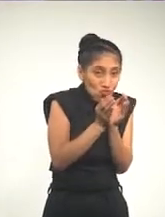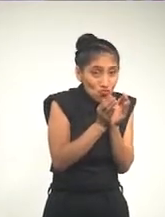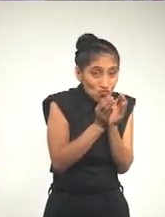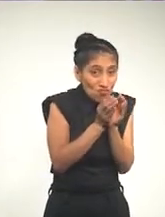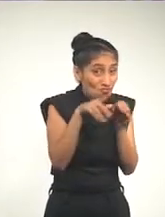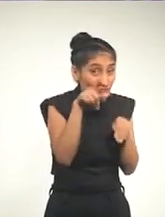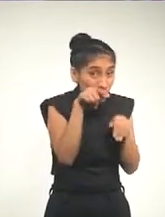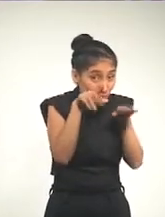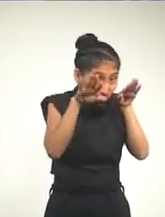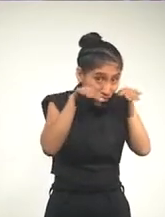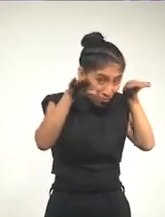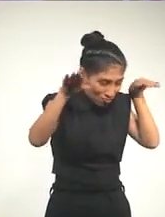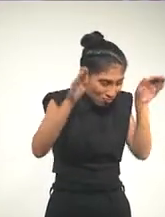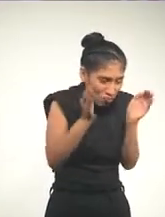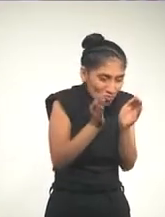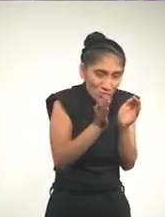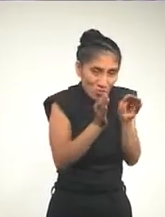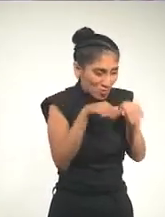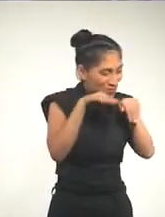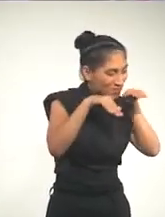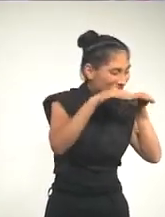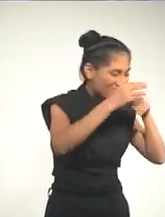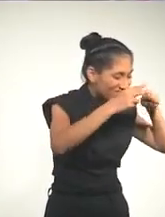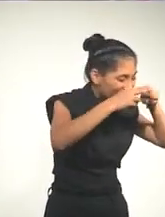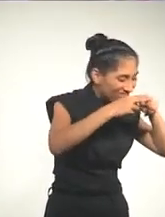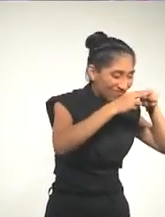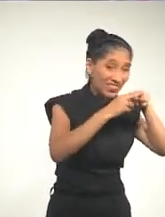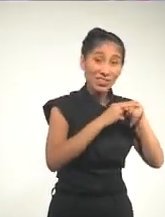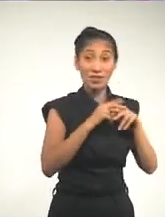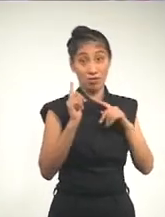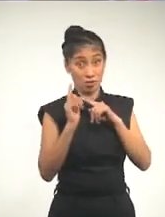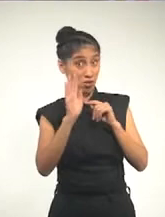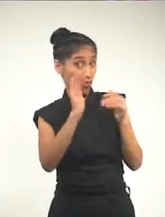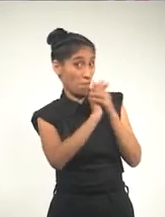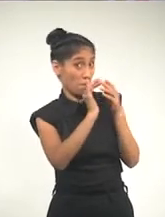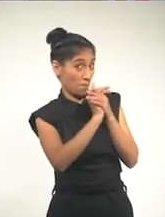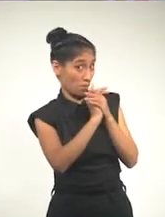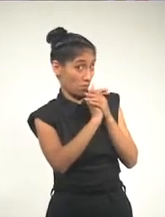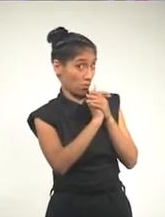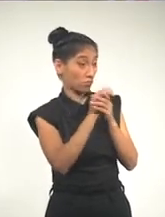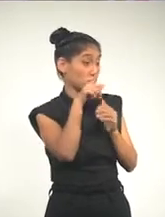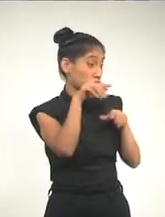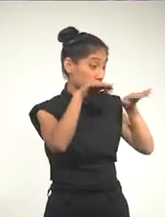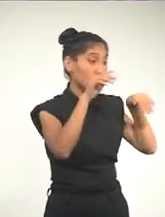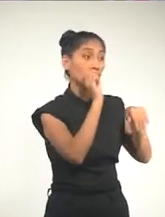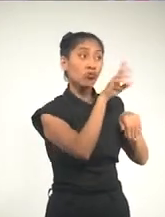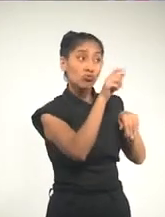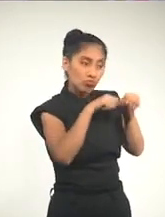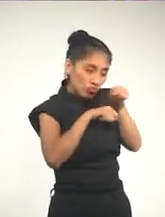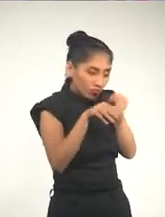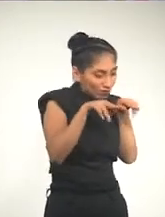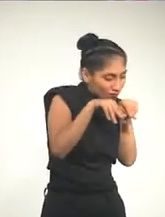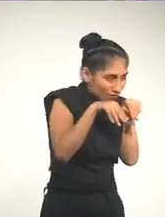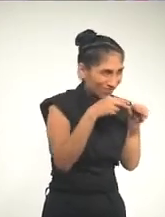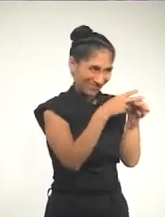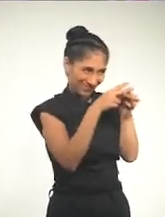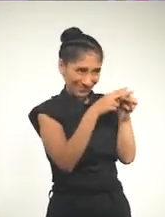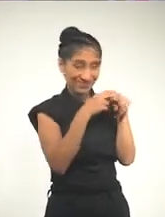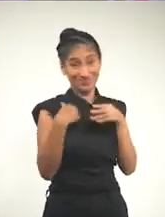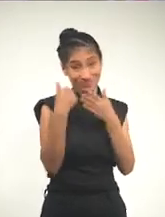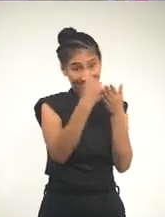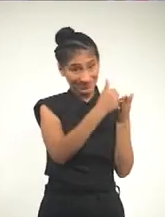va a cuidar Martina. Le prometió a su amiga la paloma que lo iba a cuidar muy bien y nosotros tenemos que